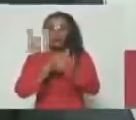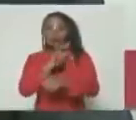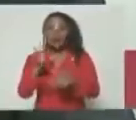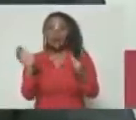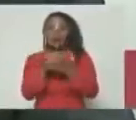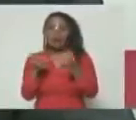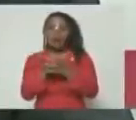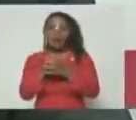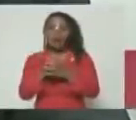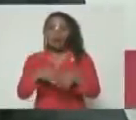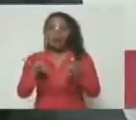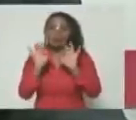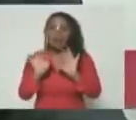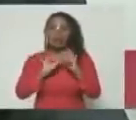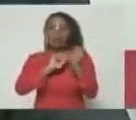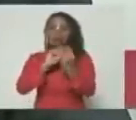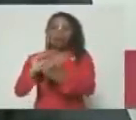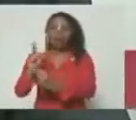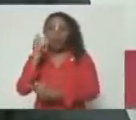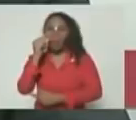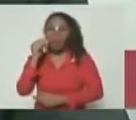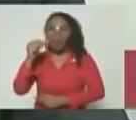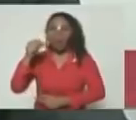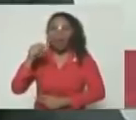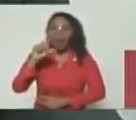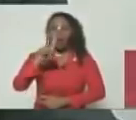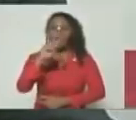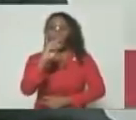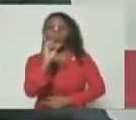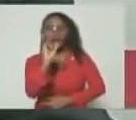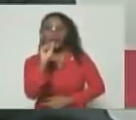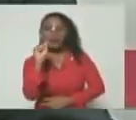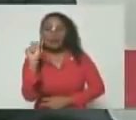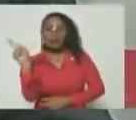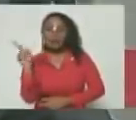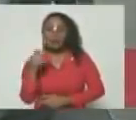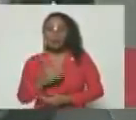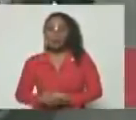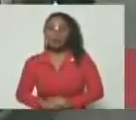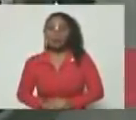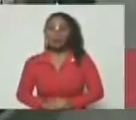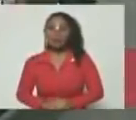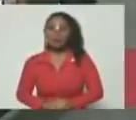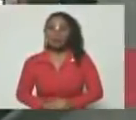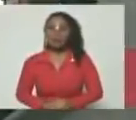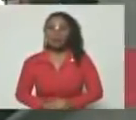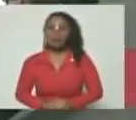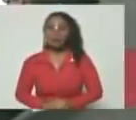Especial de Diálogo, que es el diputado Luis Eduardo Martínez, del Partido Acción Democrática.